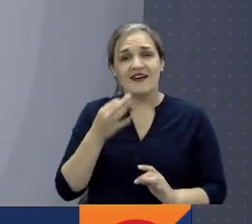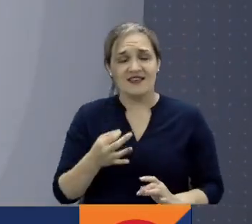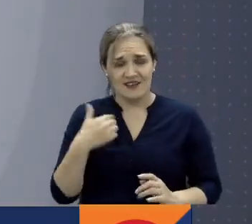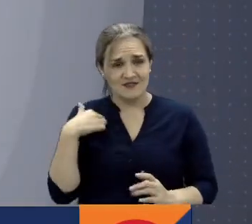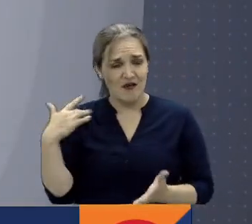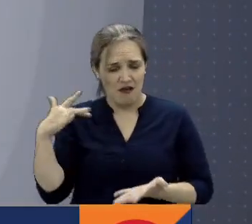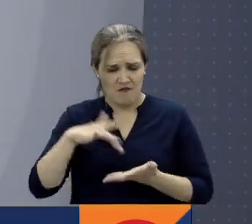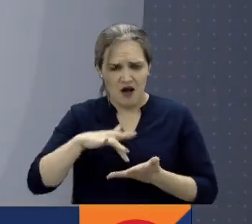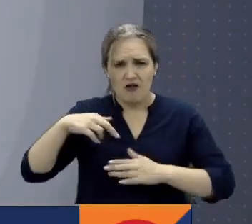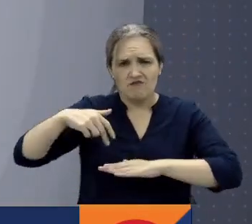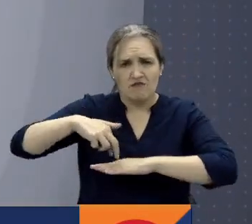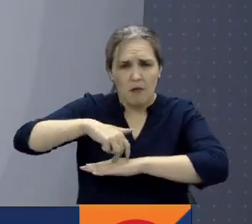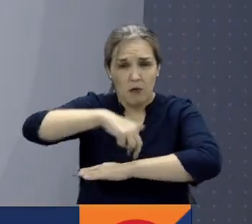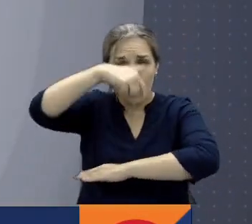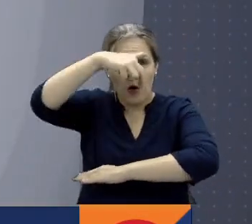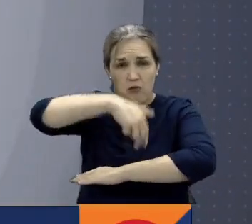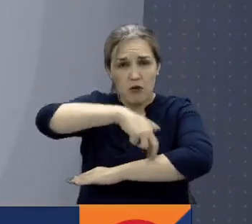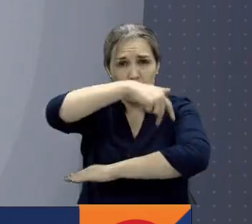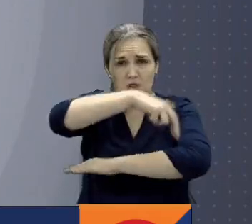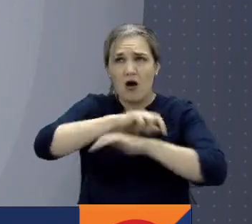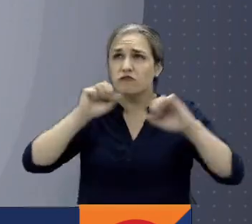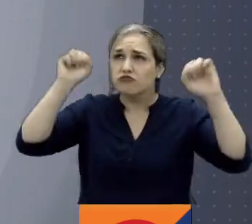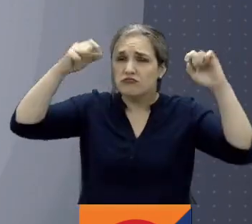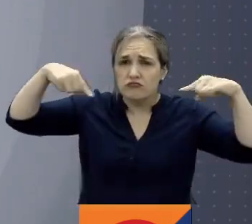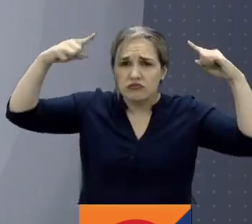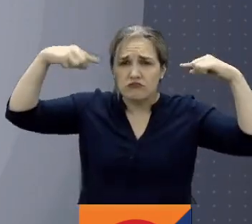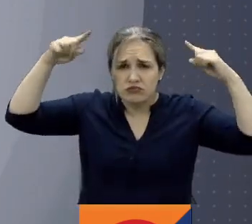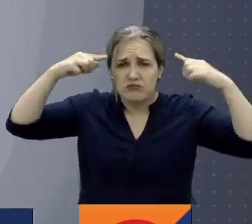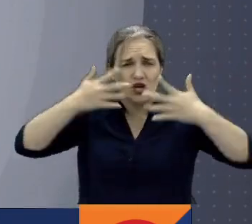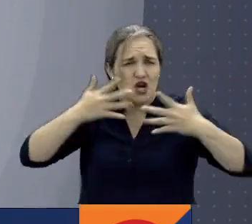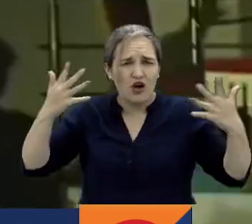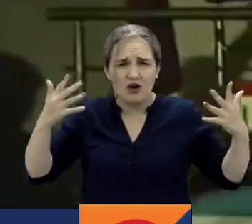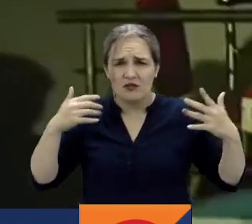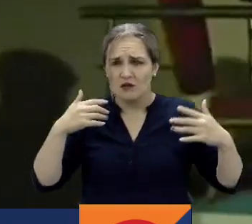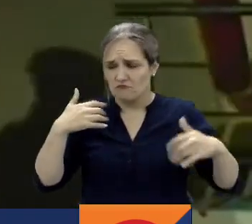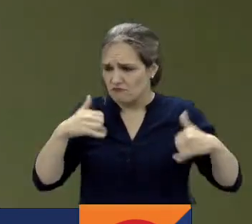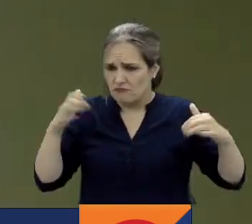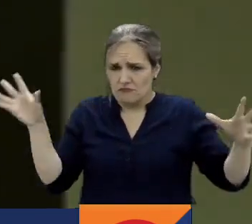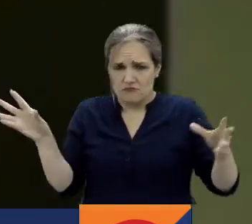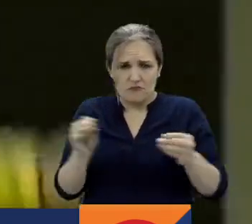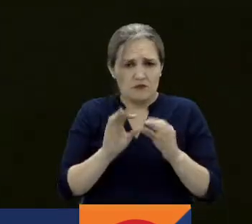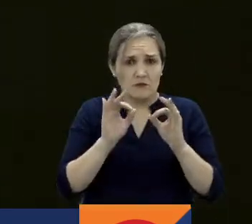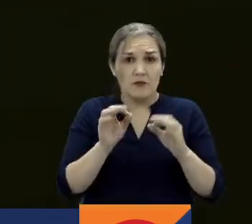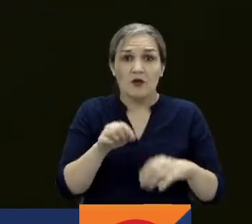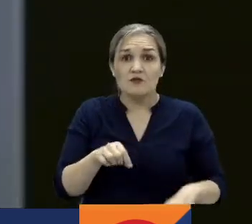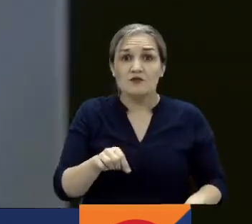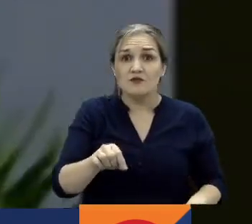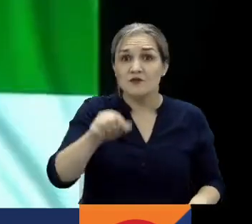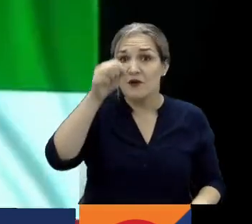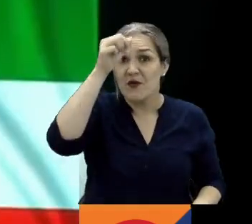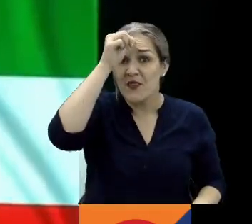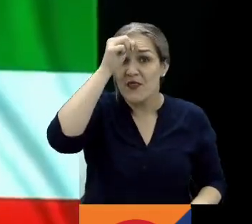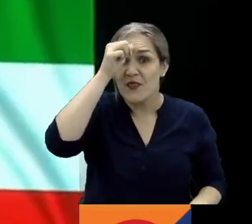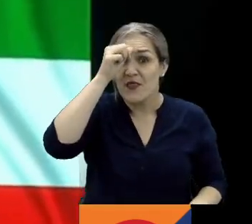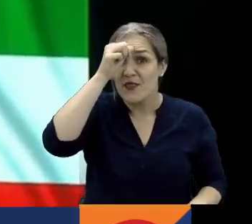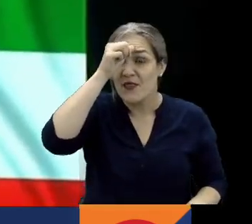y es un trabajo que hemos venido haciendo mi entrenador y yo desde hace mucho tiempo. Este domingo la gran esperanza colombiana de la